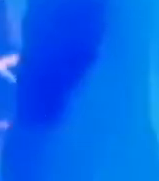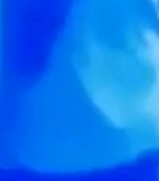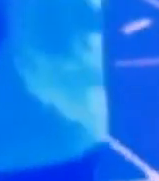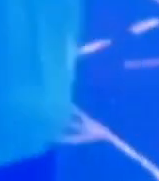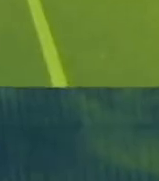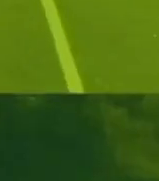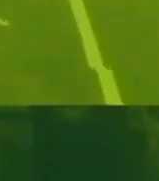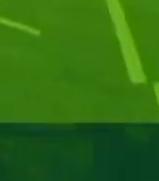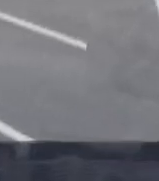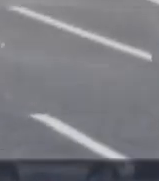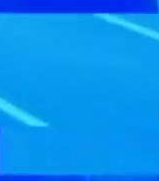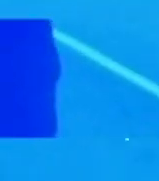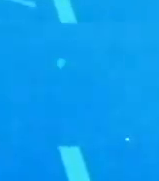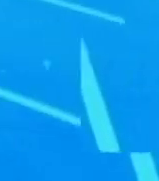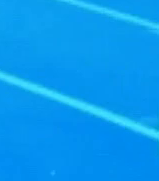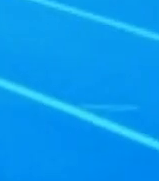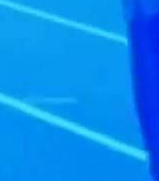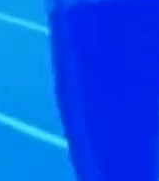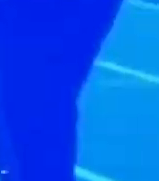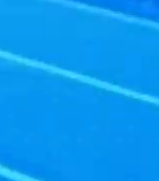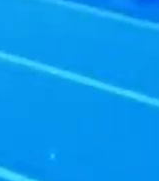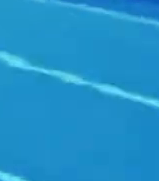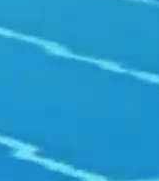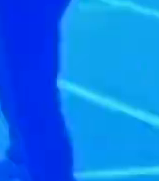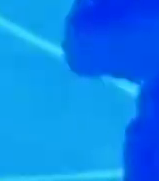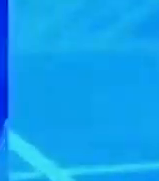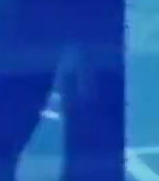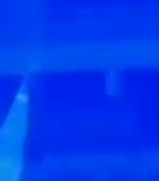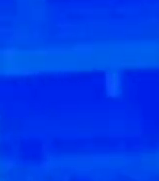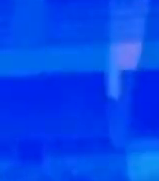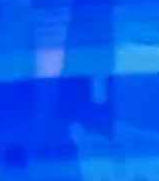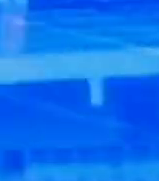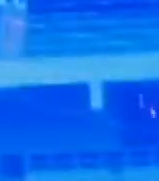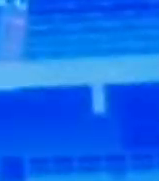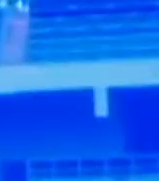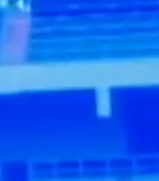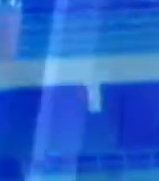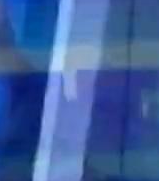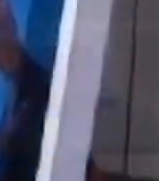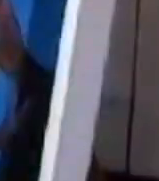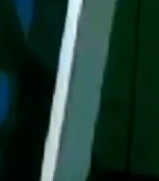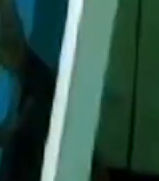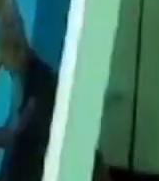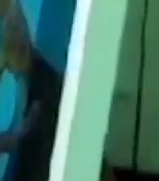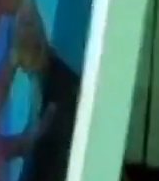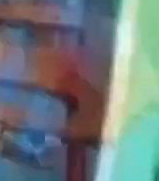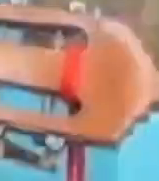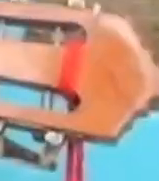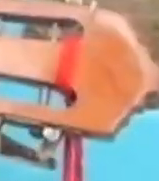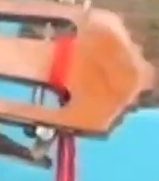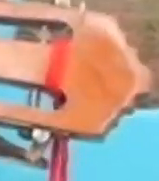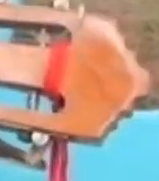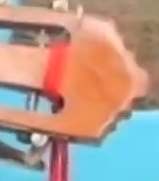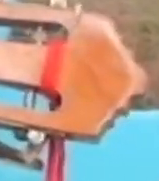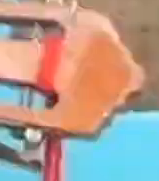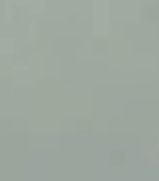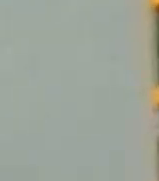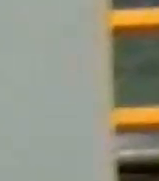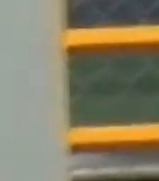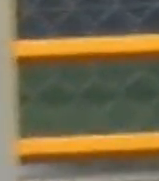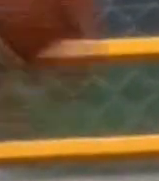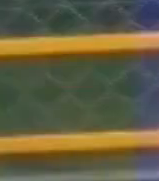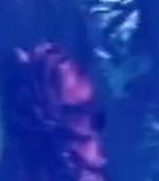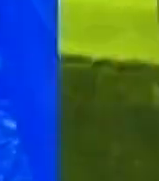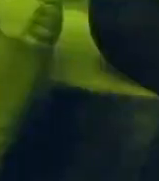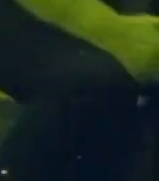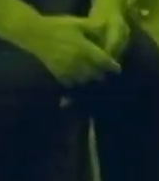El adulto mayor, sus derechos, responsabilidades y diferentes opciones para disfrutar a plenitud cada